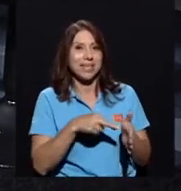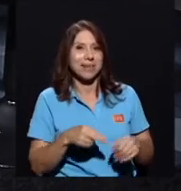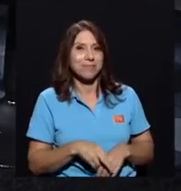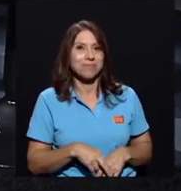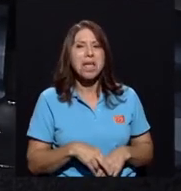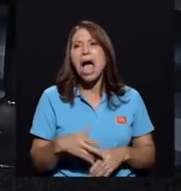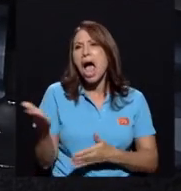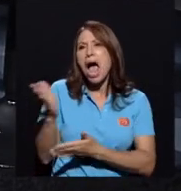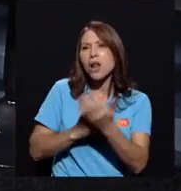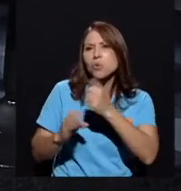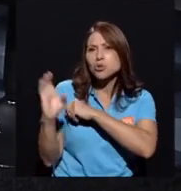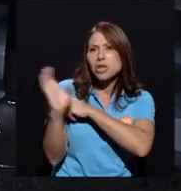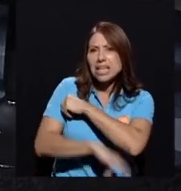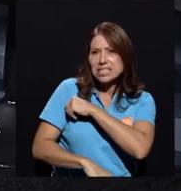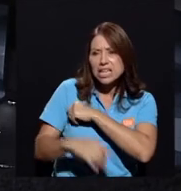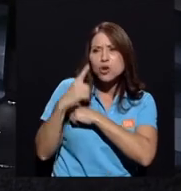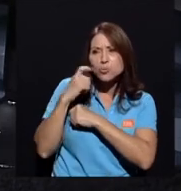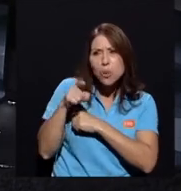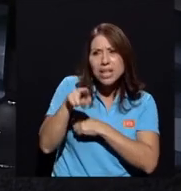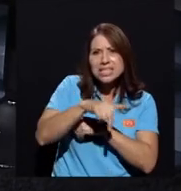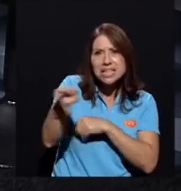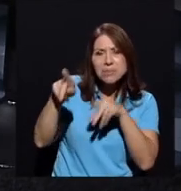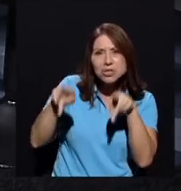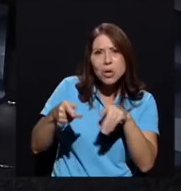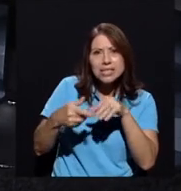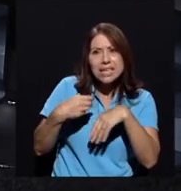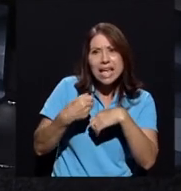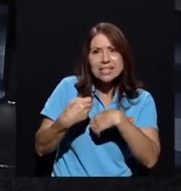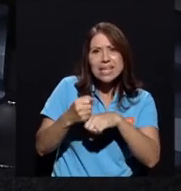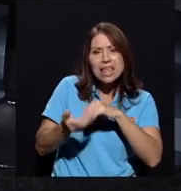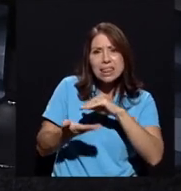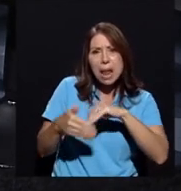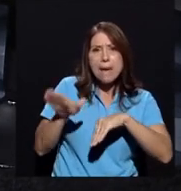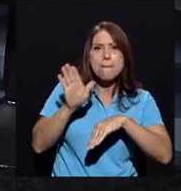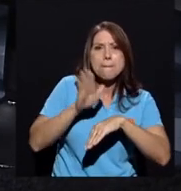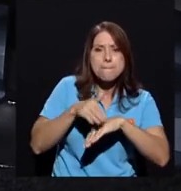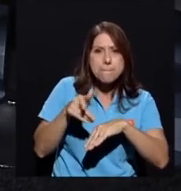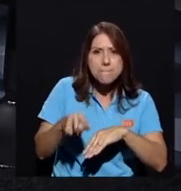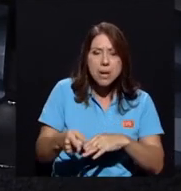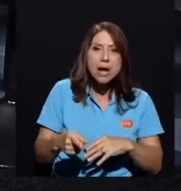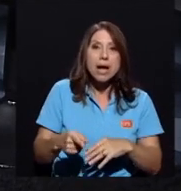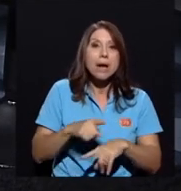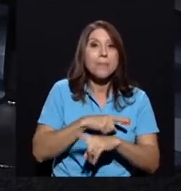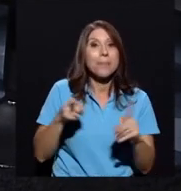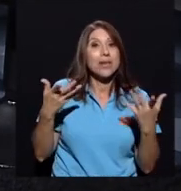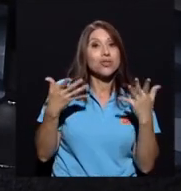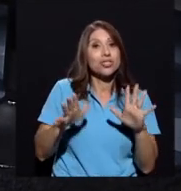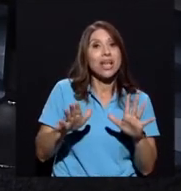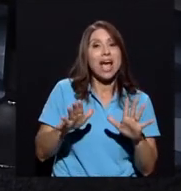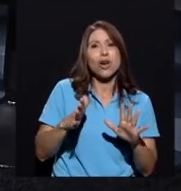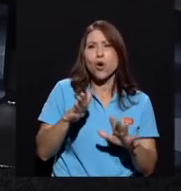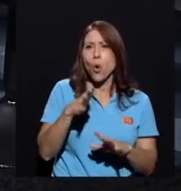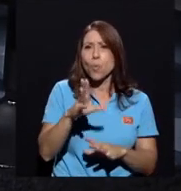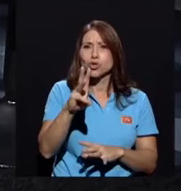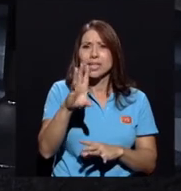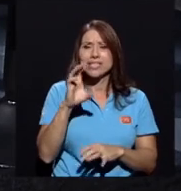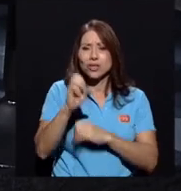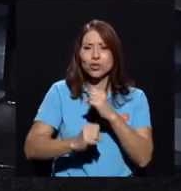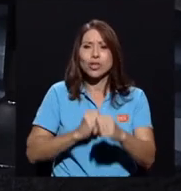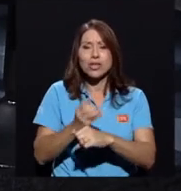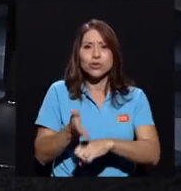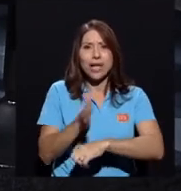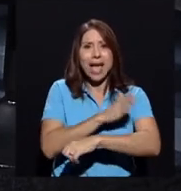adheridos para hacer eso y bueno finalmente en el caso ya de lidia como seiscientos años antes de cristo esto se